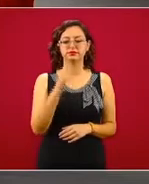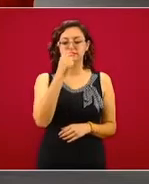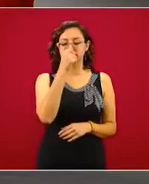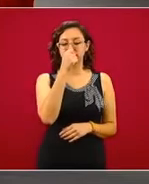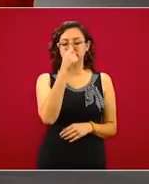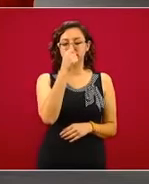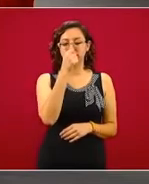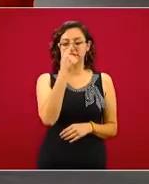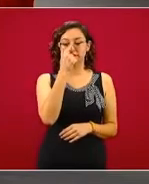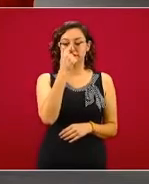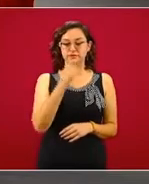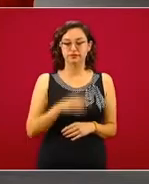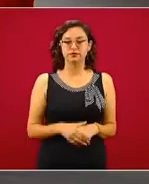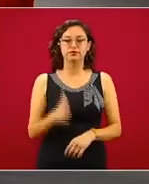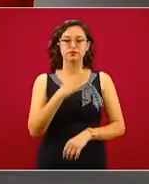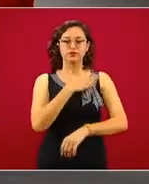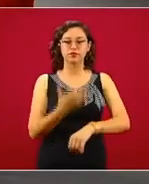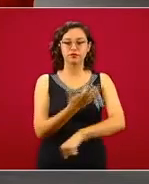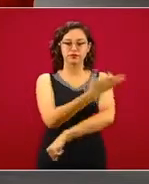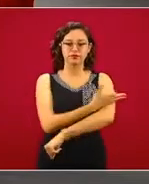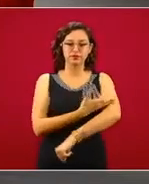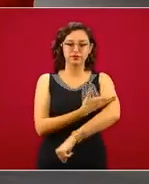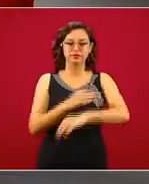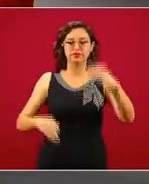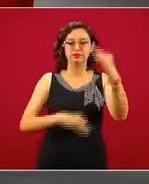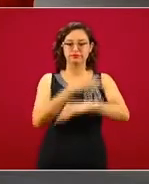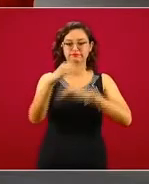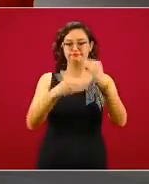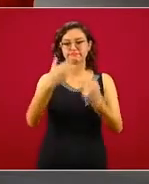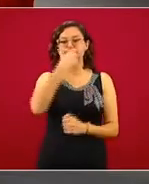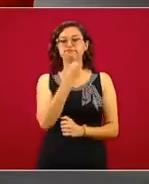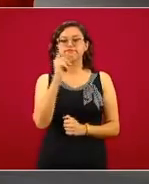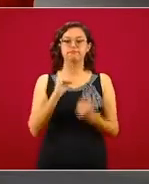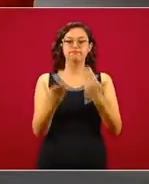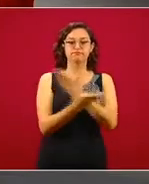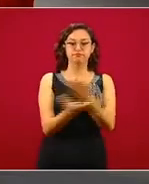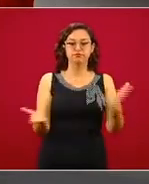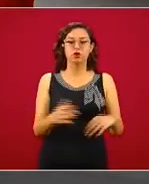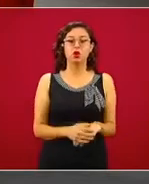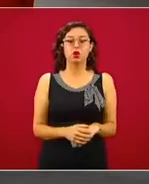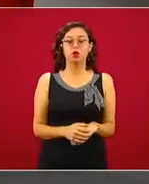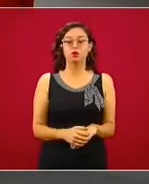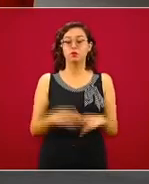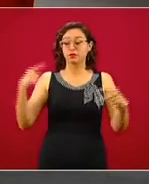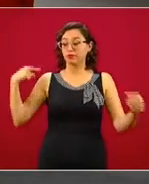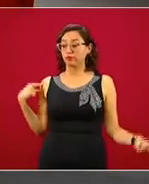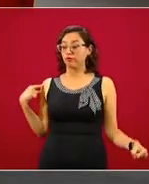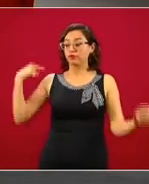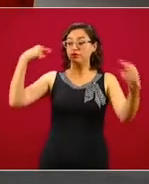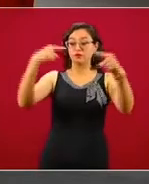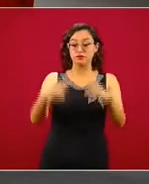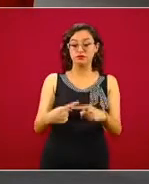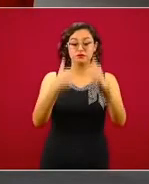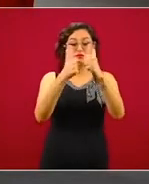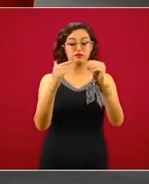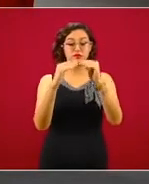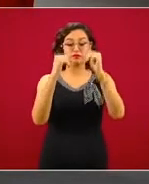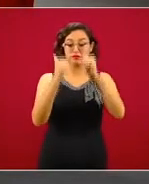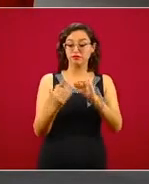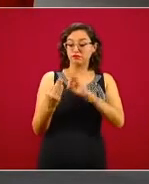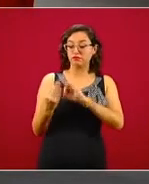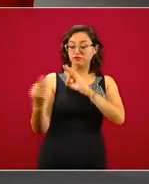Muy buenas tardes con todas, con todos. Good evening, everyone. Hoy día es el día 50. Ya Today is day recordamos number